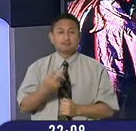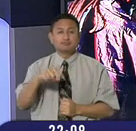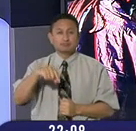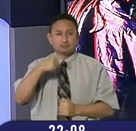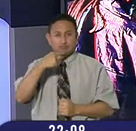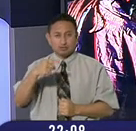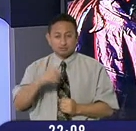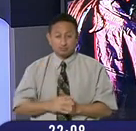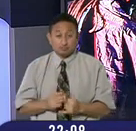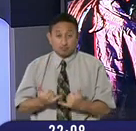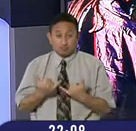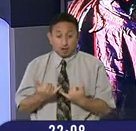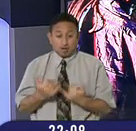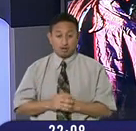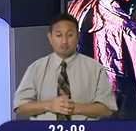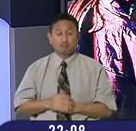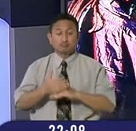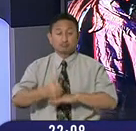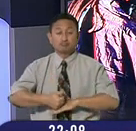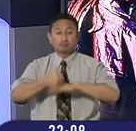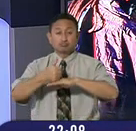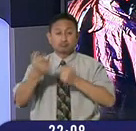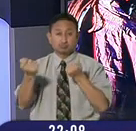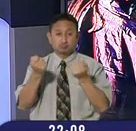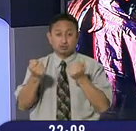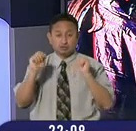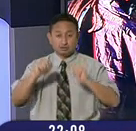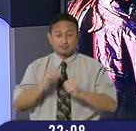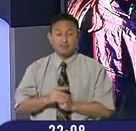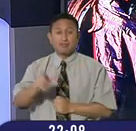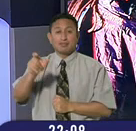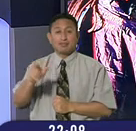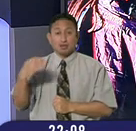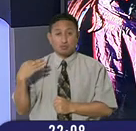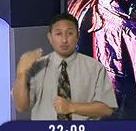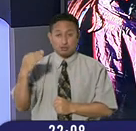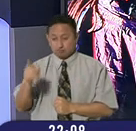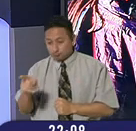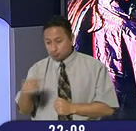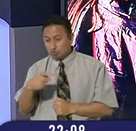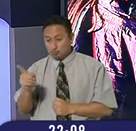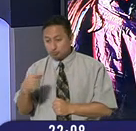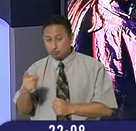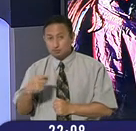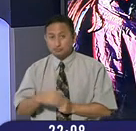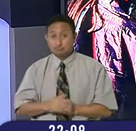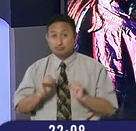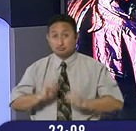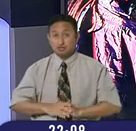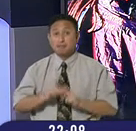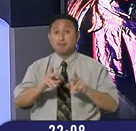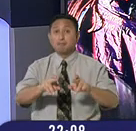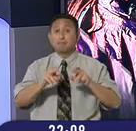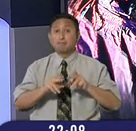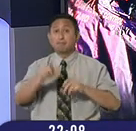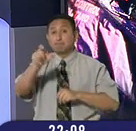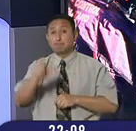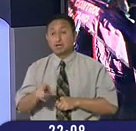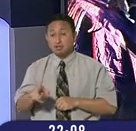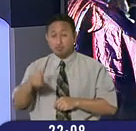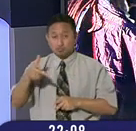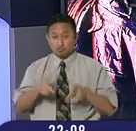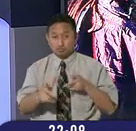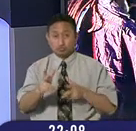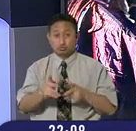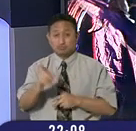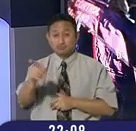anunció que ahora el puesto de mando unificado autorizará el ingreso de voluntarios y la emisión de salvoconductos para la circulación